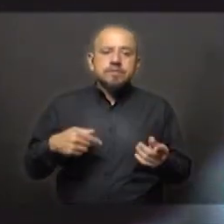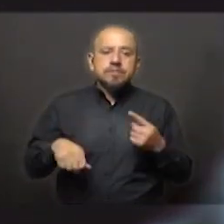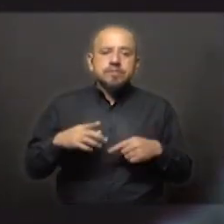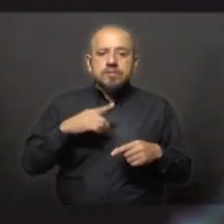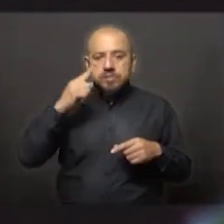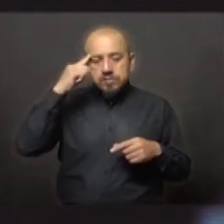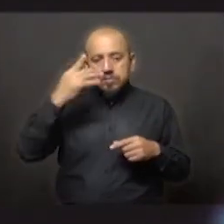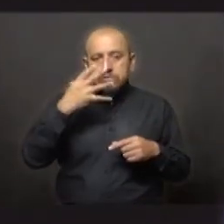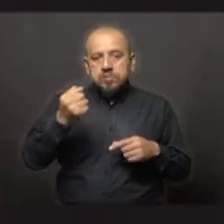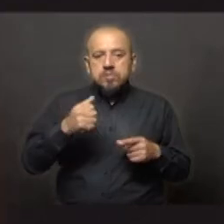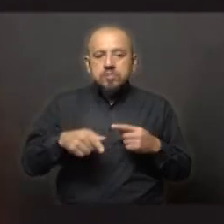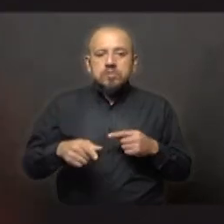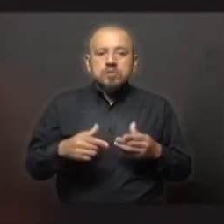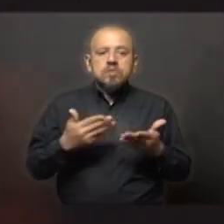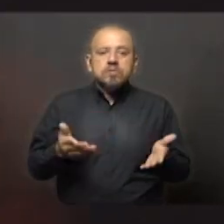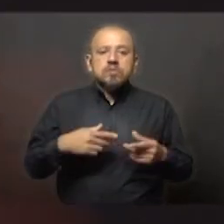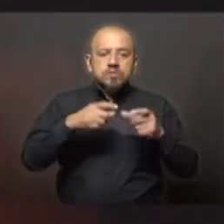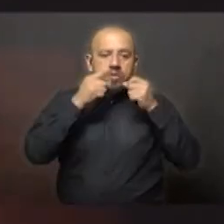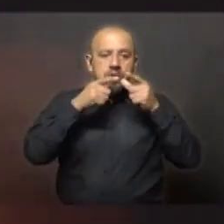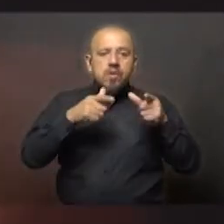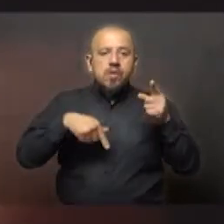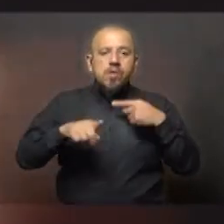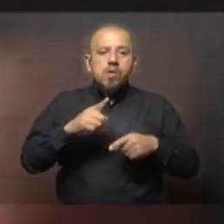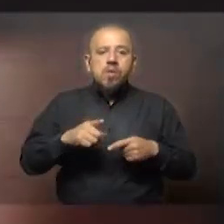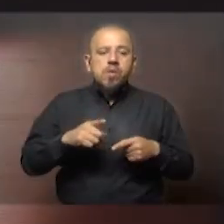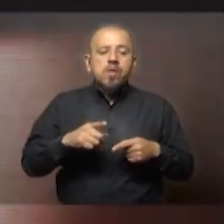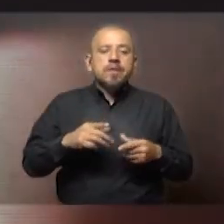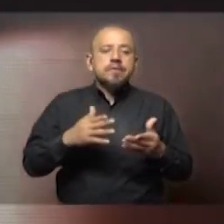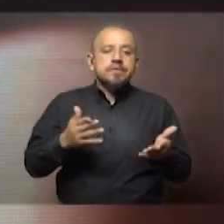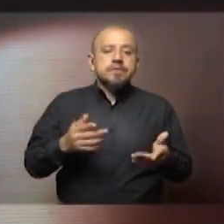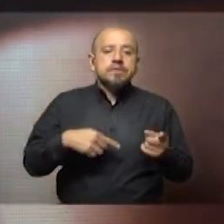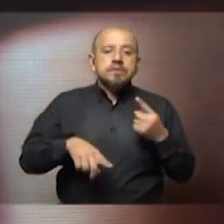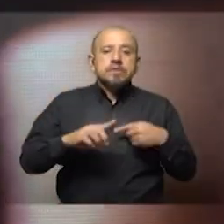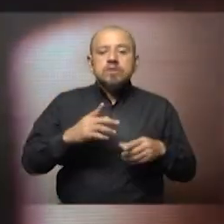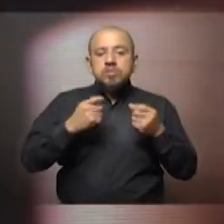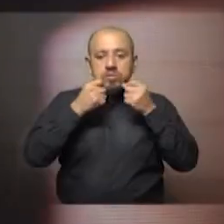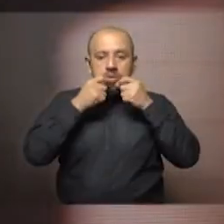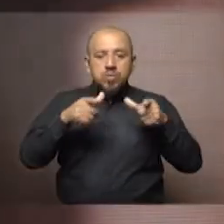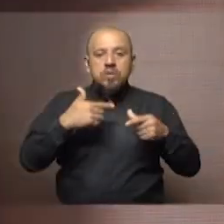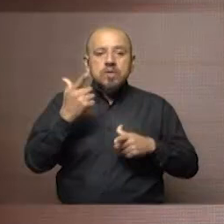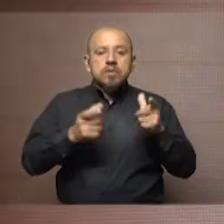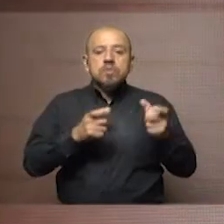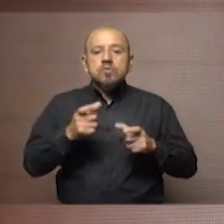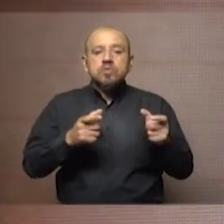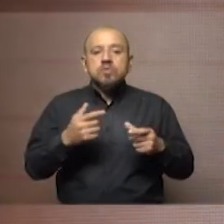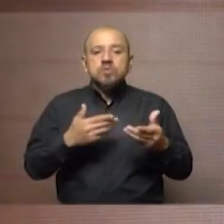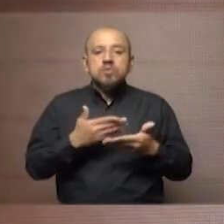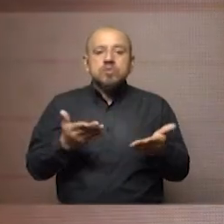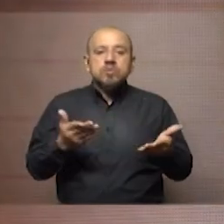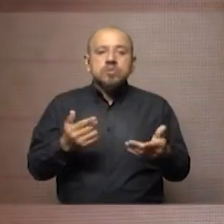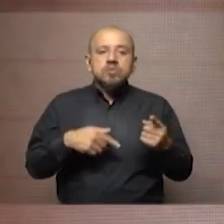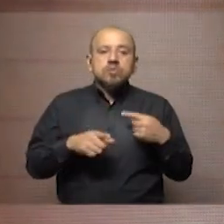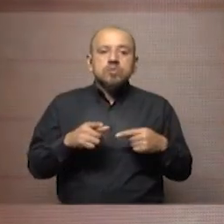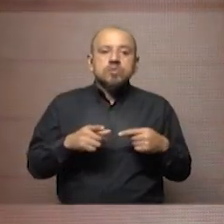entender este tema porque es digamos el lenguaje de la genealogía que es un lenguaje que ubica a las personas en función justamente